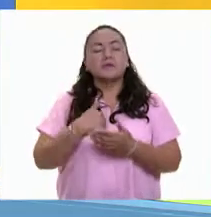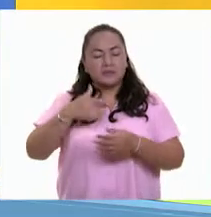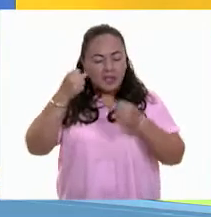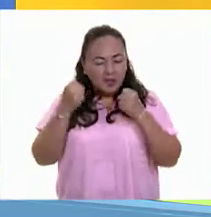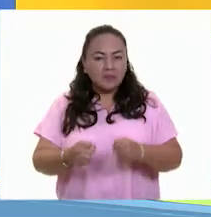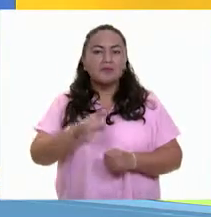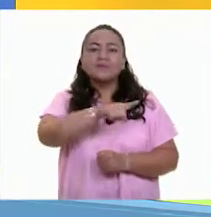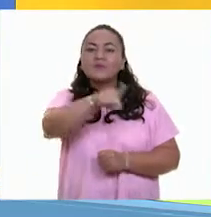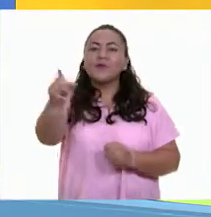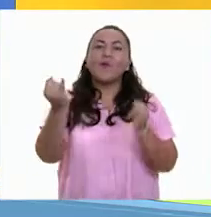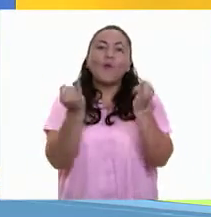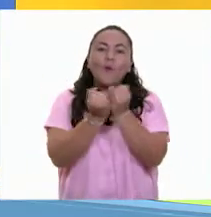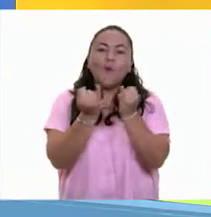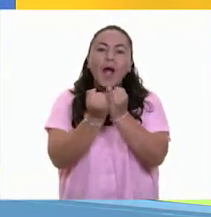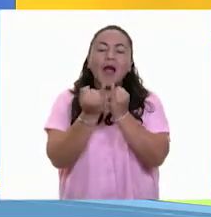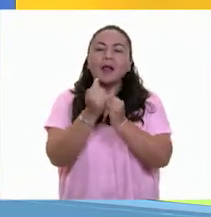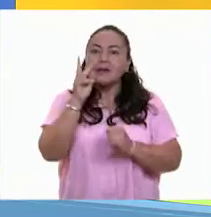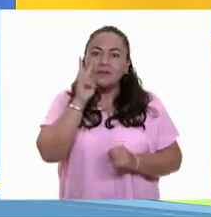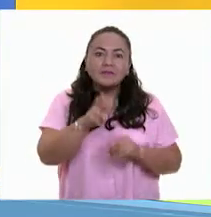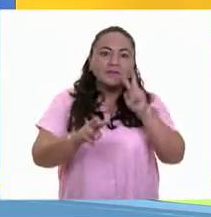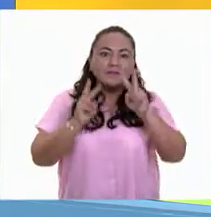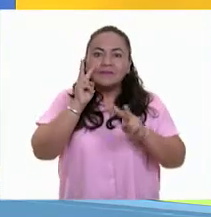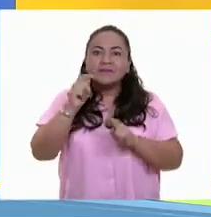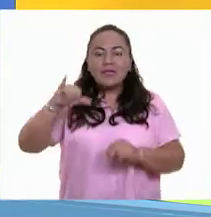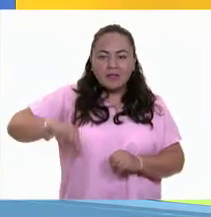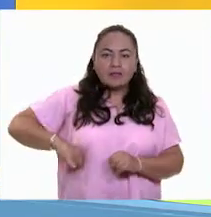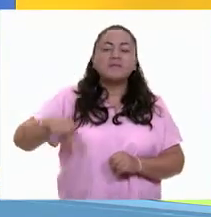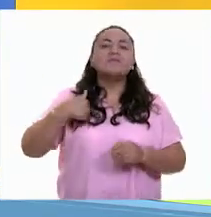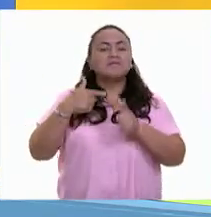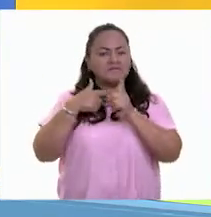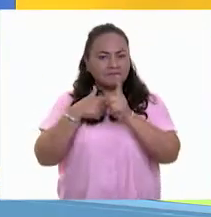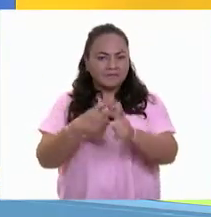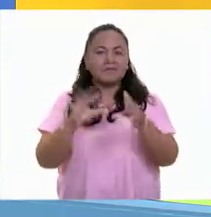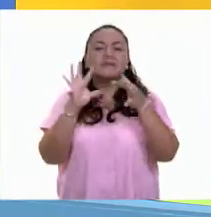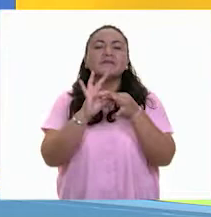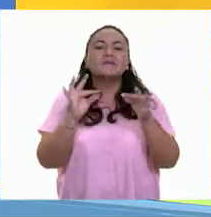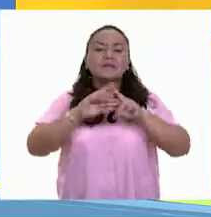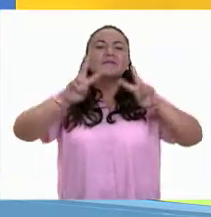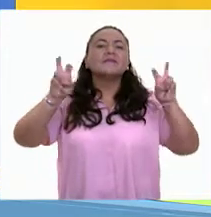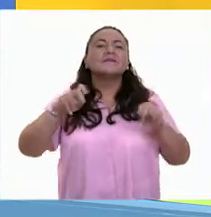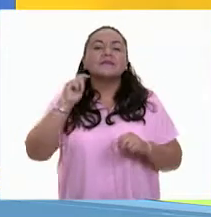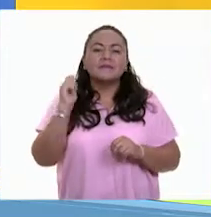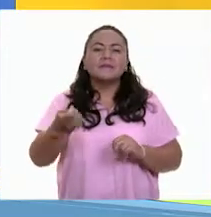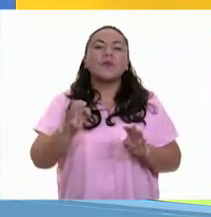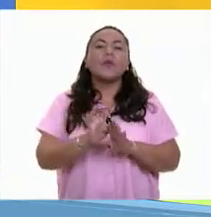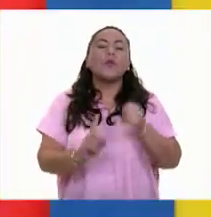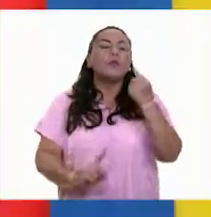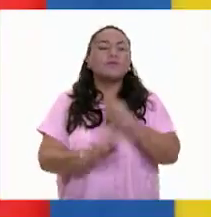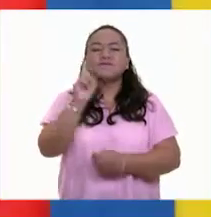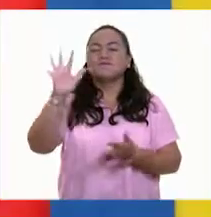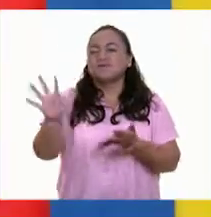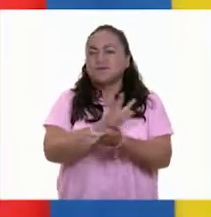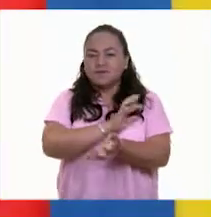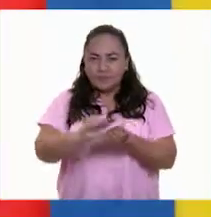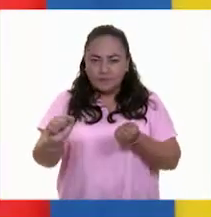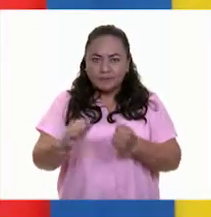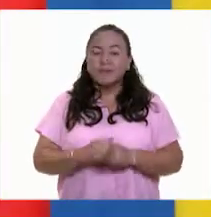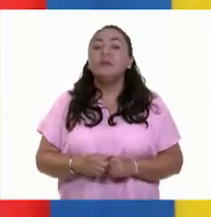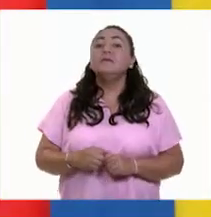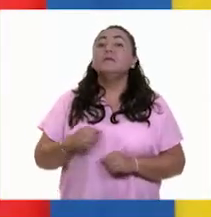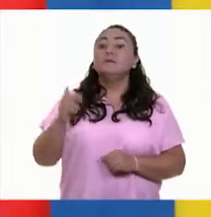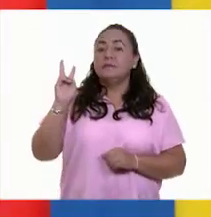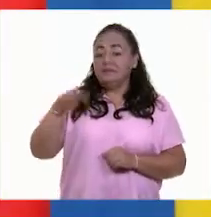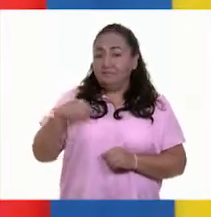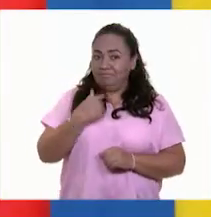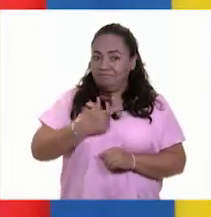de los alumnos y las alumnas que nos ven desde casa. Continuaremos hablando sobre el tema de los desastres. Me da mucho gusto saber que las